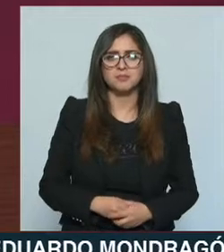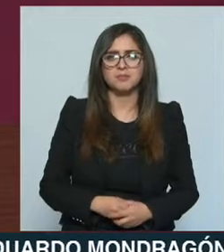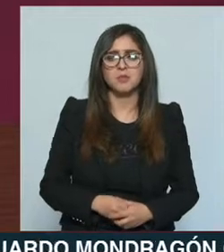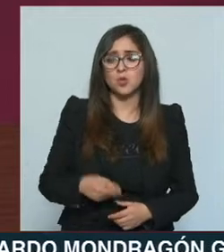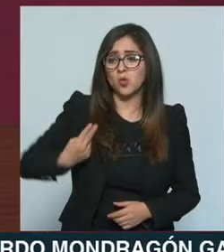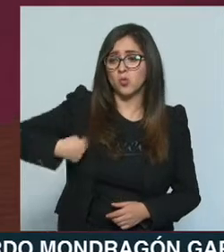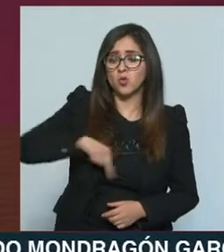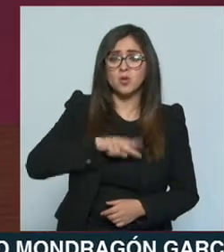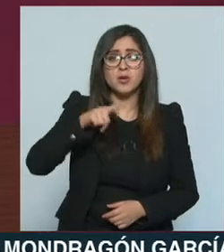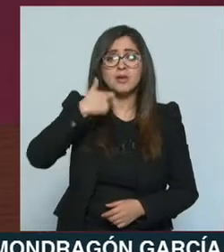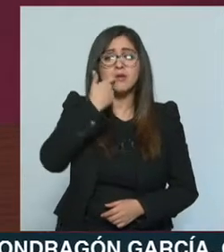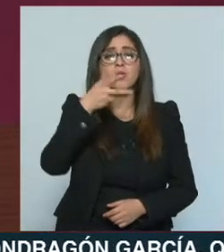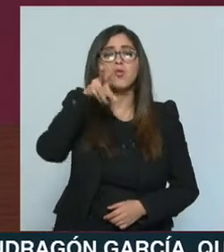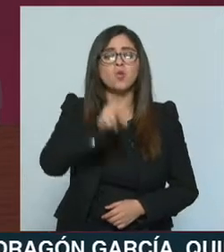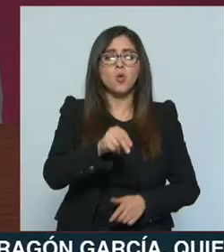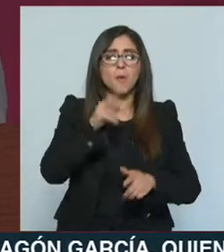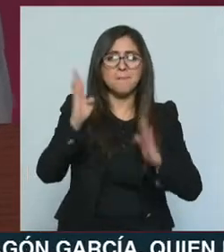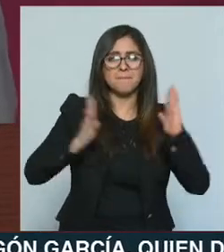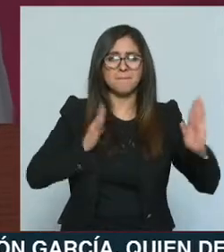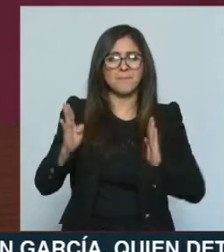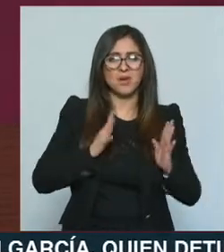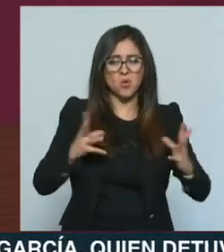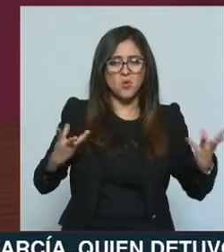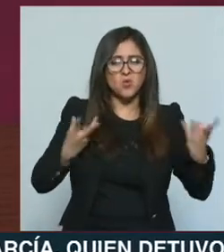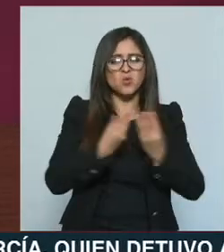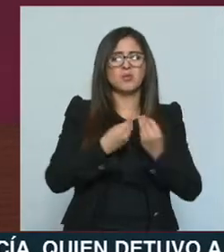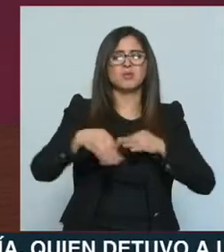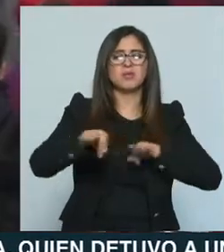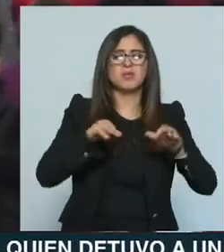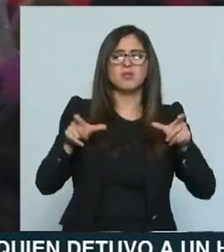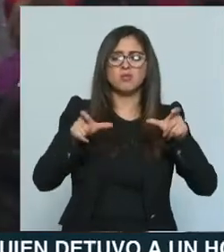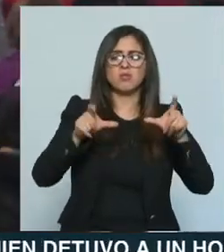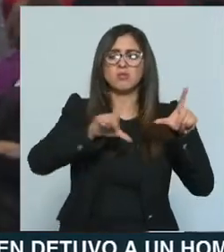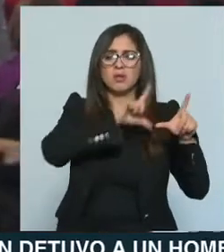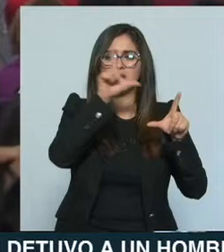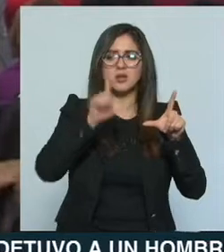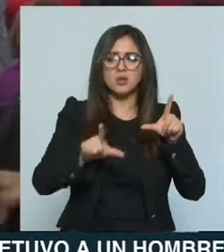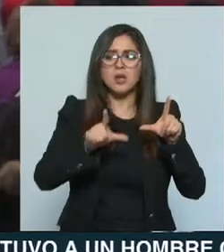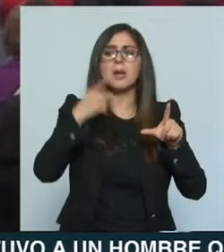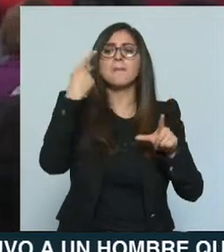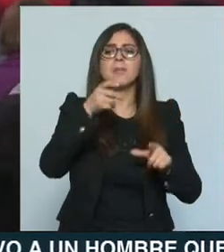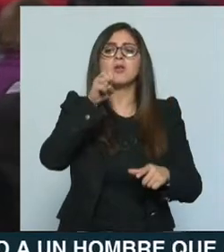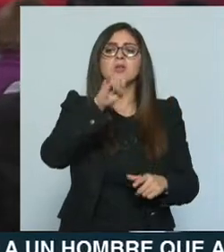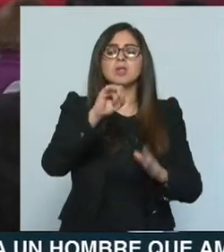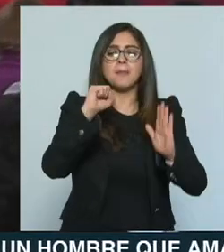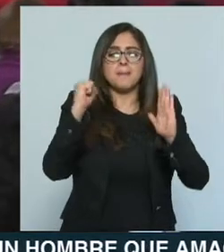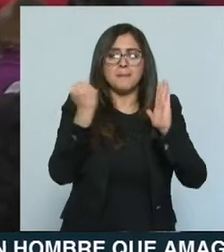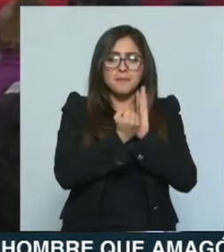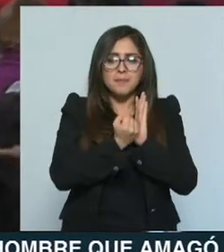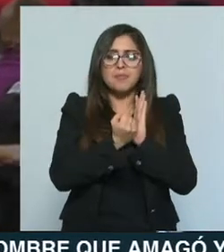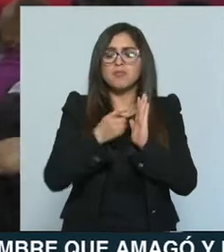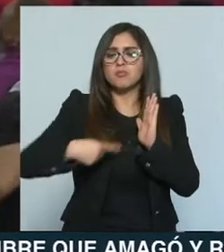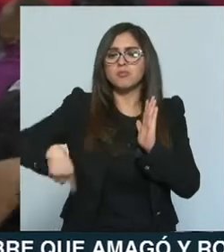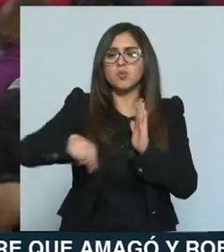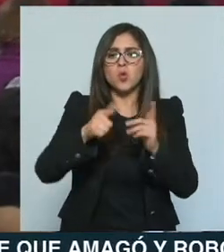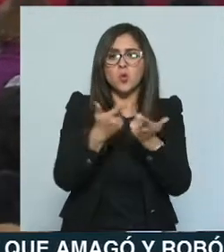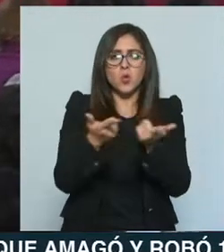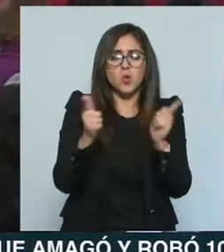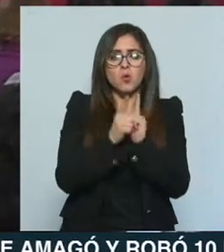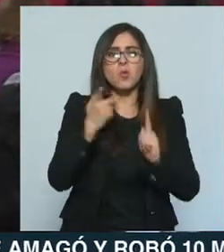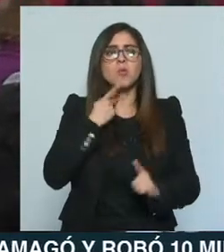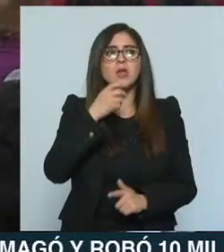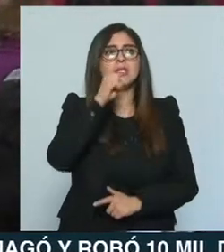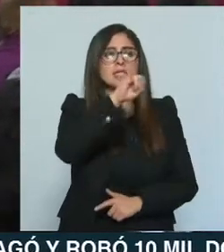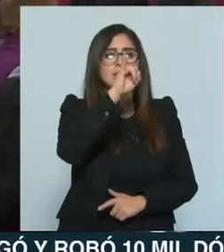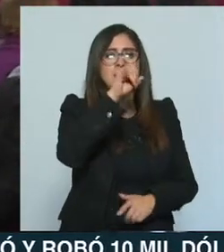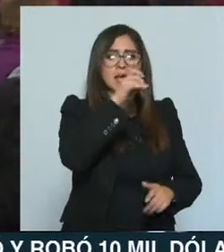militar. Logramos esto. Hoy hay una Guardia Nacional Civil aprobada por unanimidad, sí, no solo ya en el Senado,